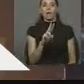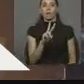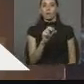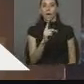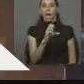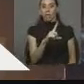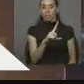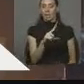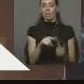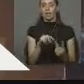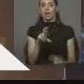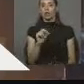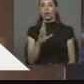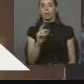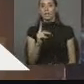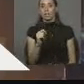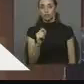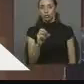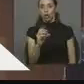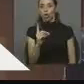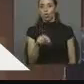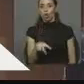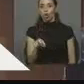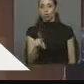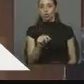Donoso, ambos abogados también.